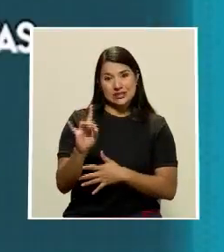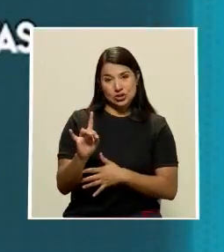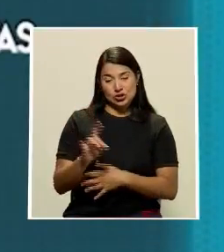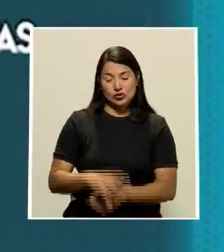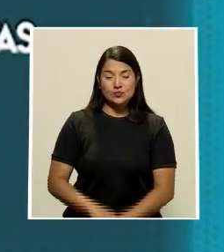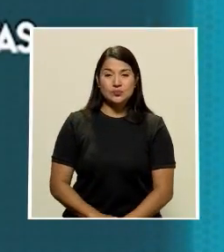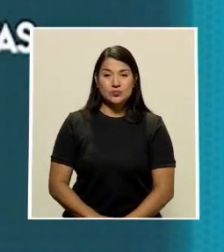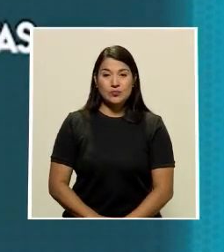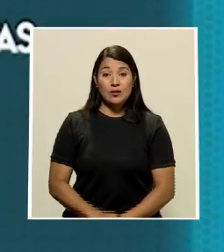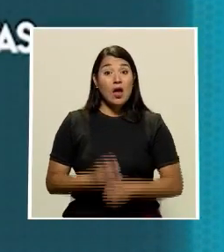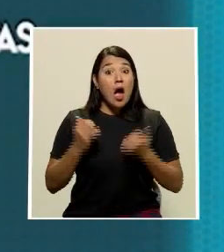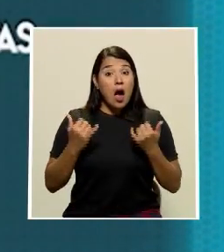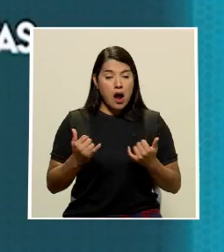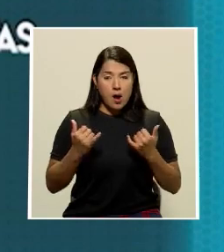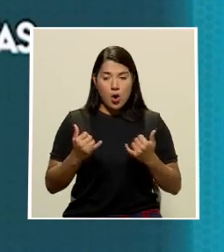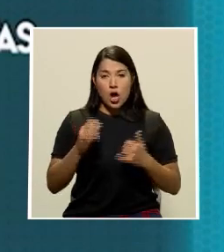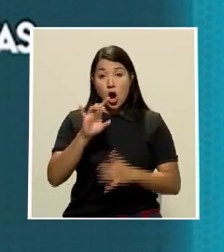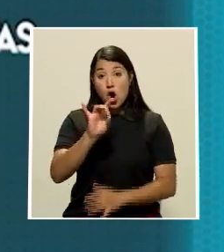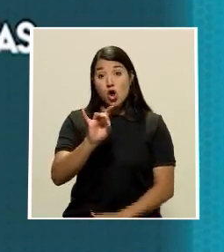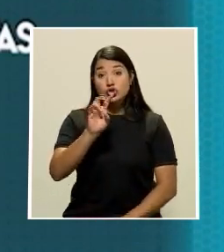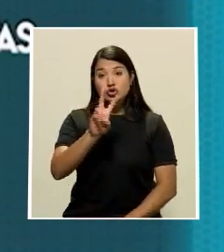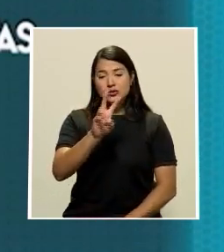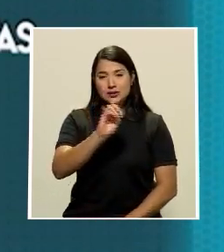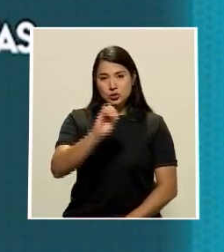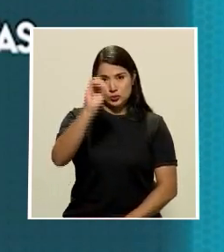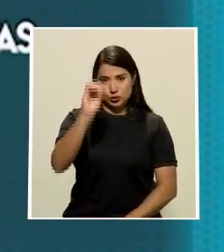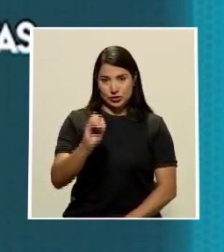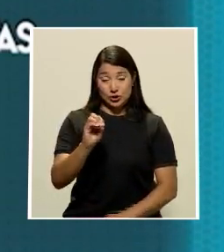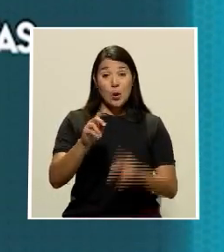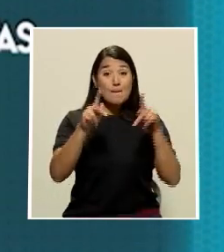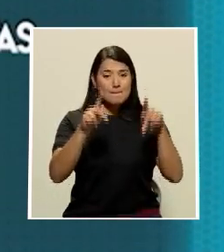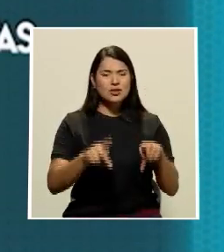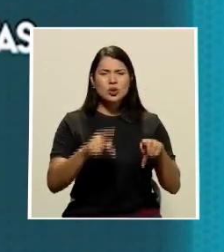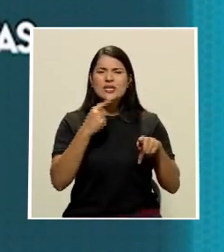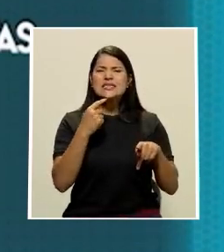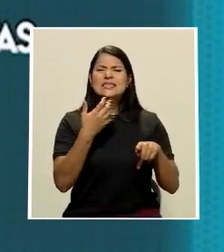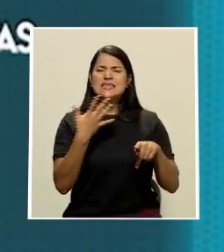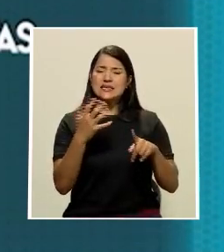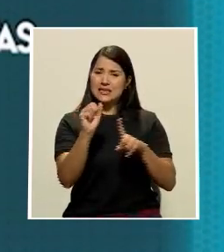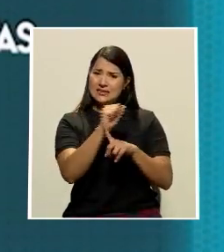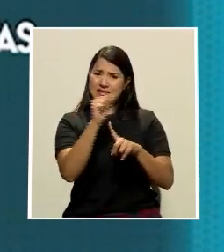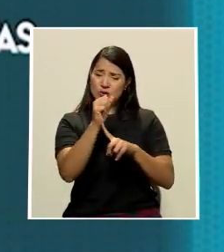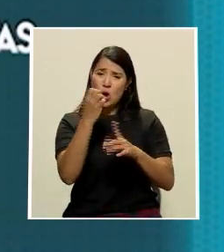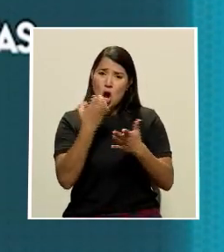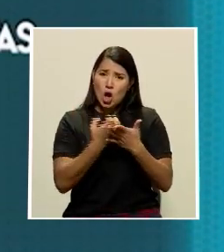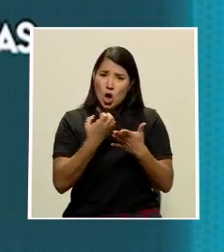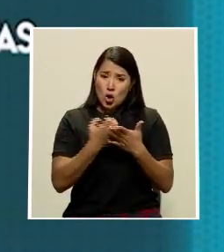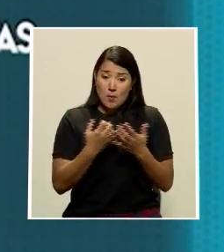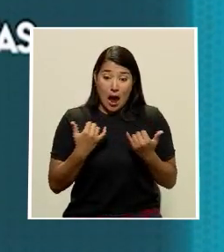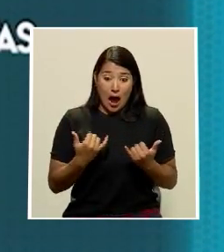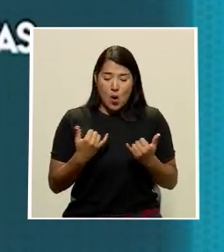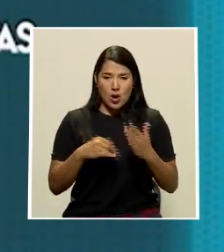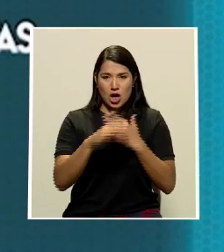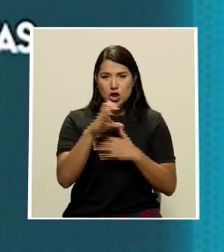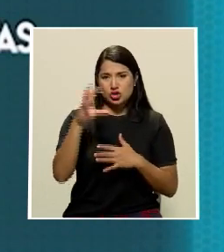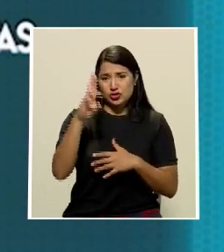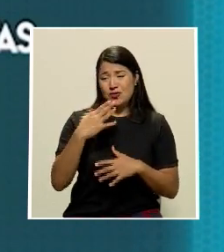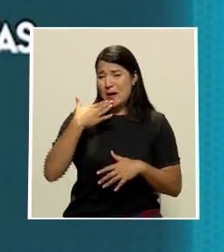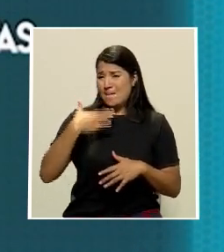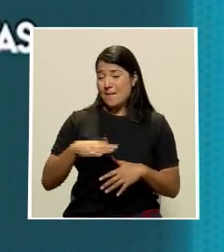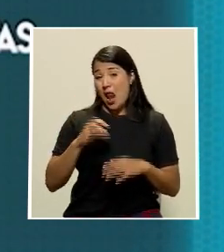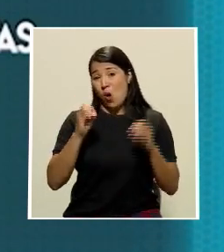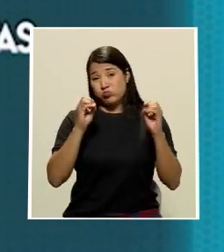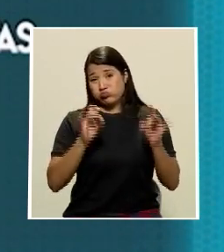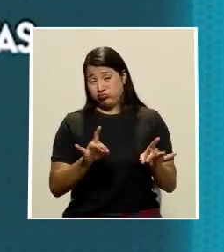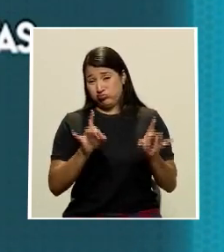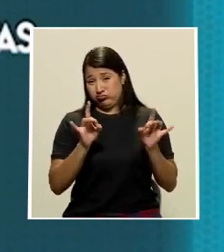nacionales. En esta ocasión, el 82% de las personas mencionan que la situación económica actual del país es mala o muy